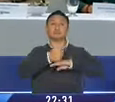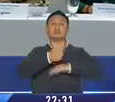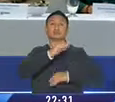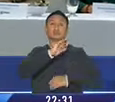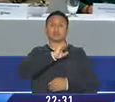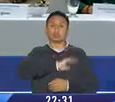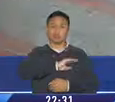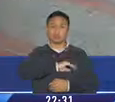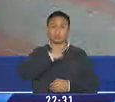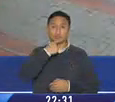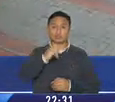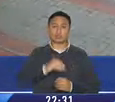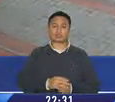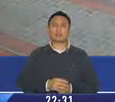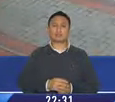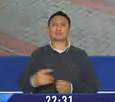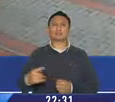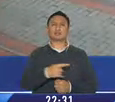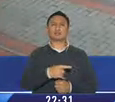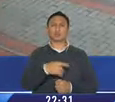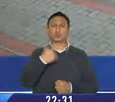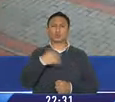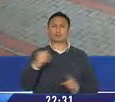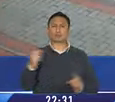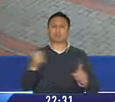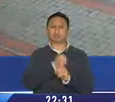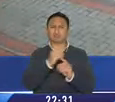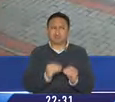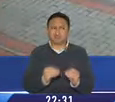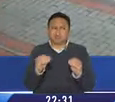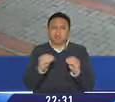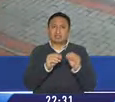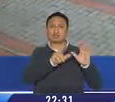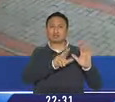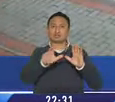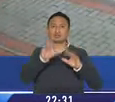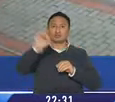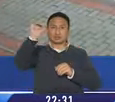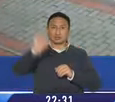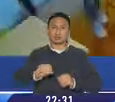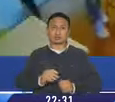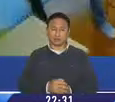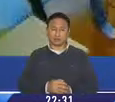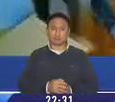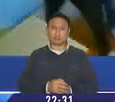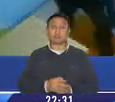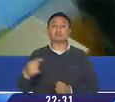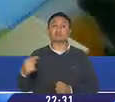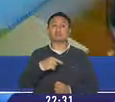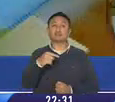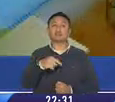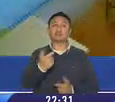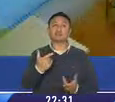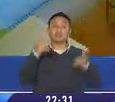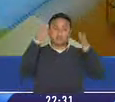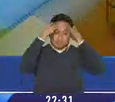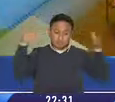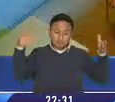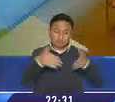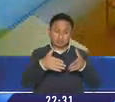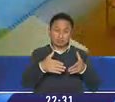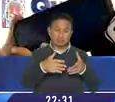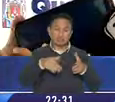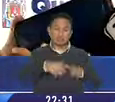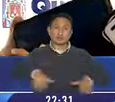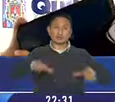municipales señalan que la violencia criminal ha incrementado en un 88%. Estas se focalizan en las siguientes